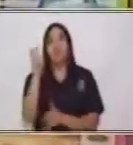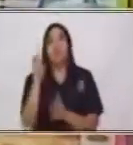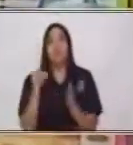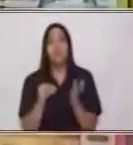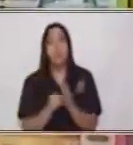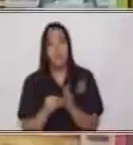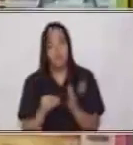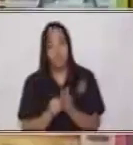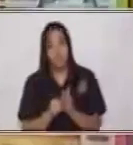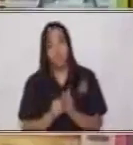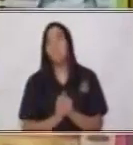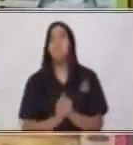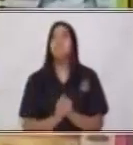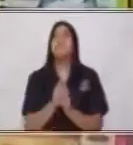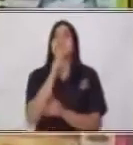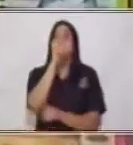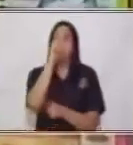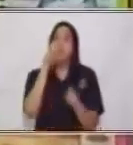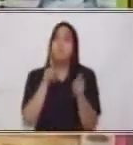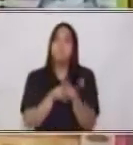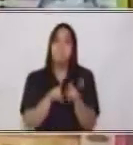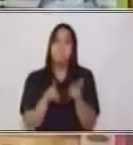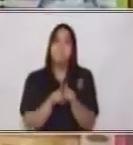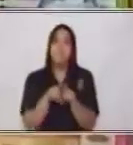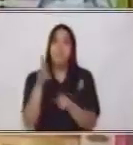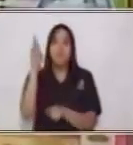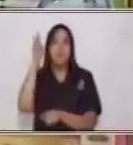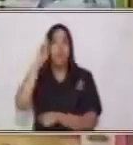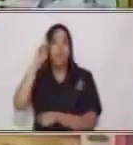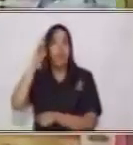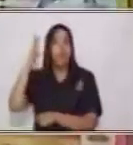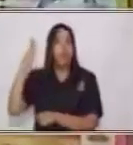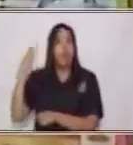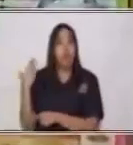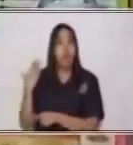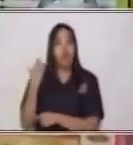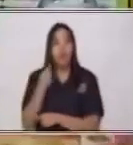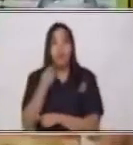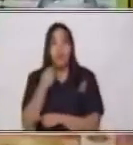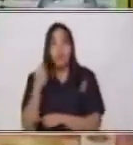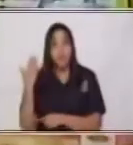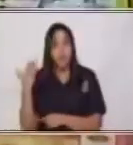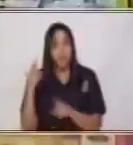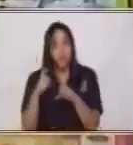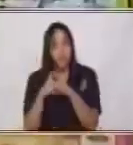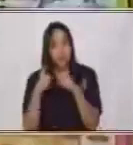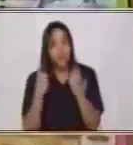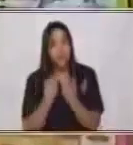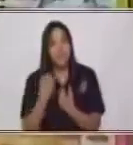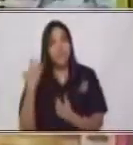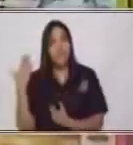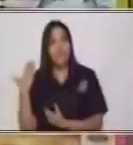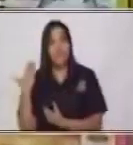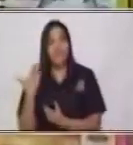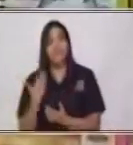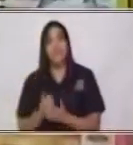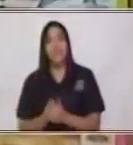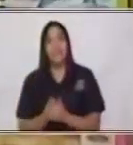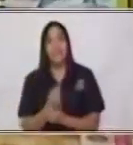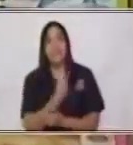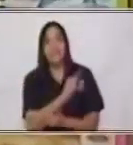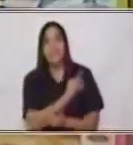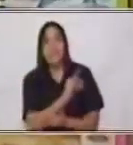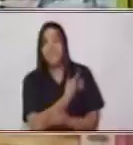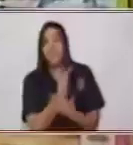200 quetzales. También estábamos, recuérdate que habíamos dicho en clases anteriores que únicamente